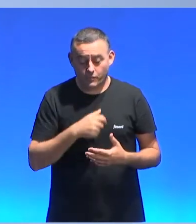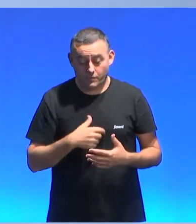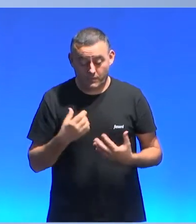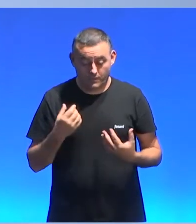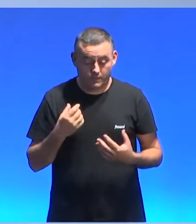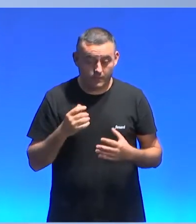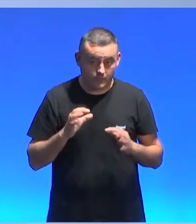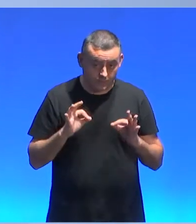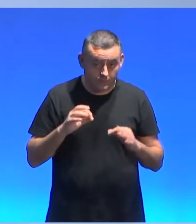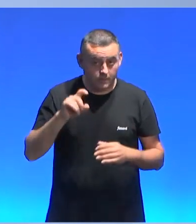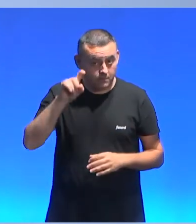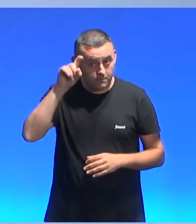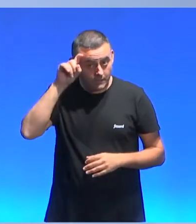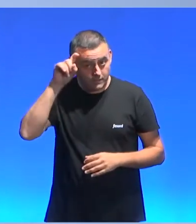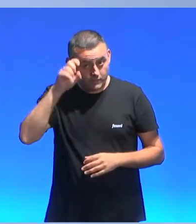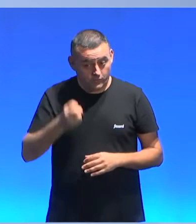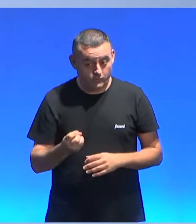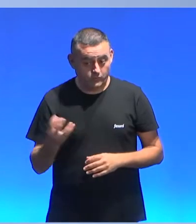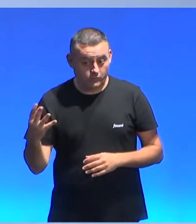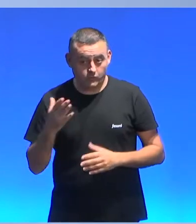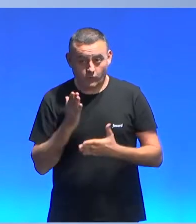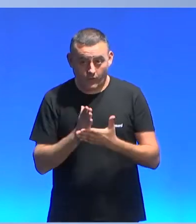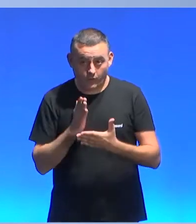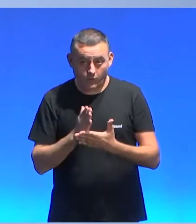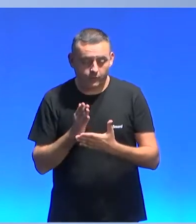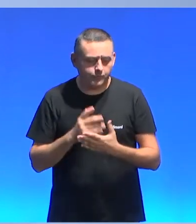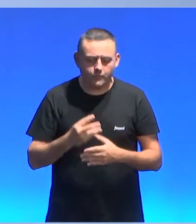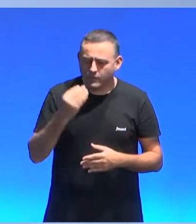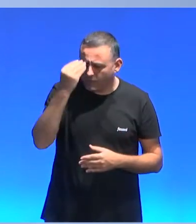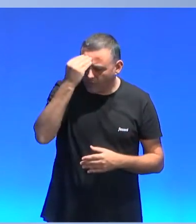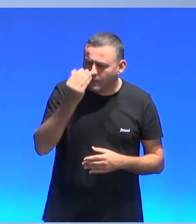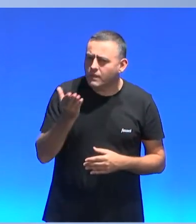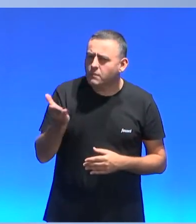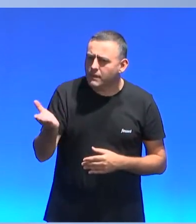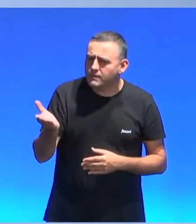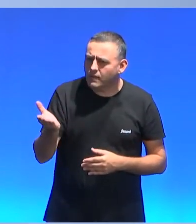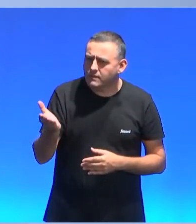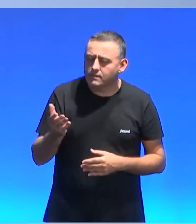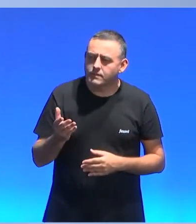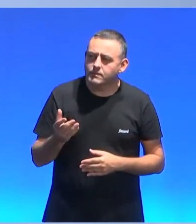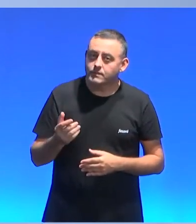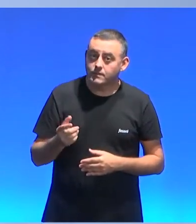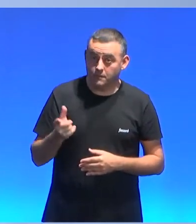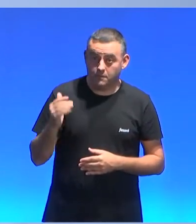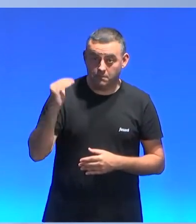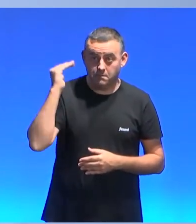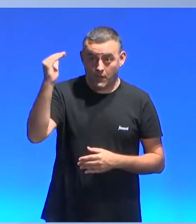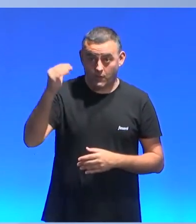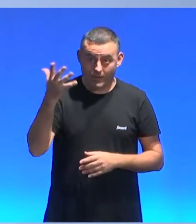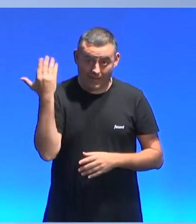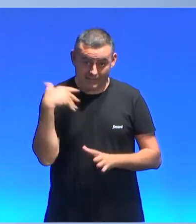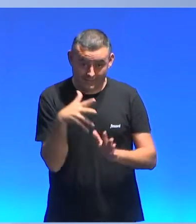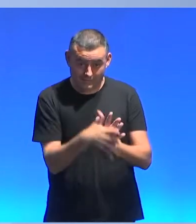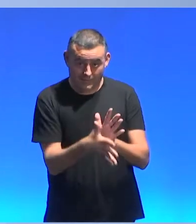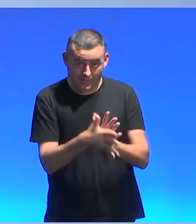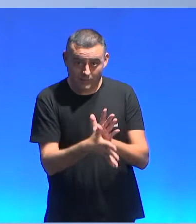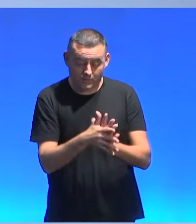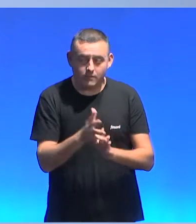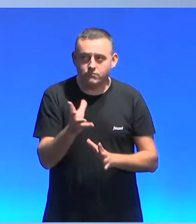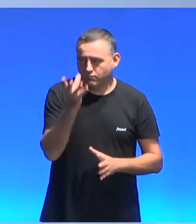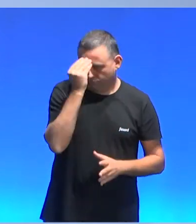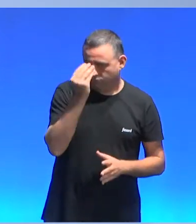devolverle lo que piensan ellos. Y normalmente funciona. Es evidente, por ejemplo,